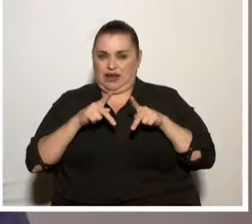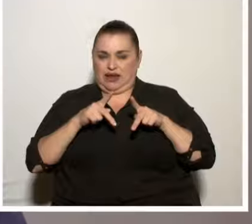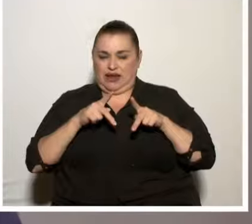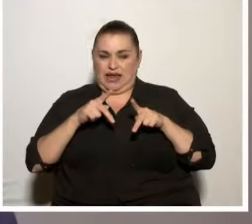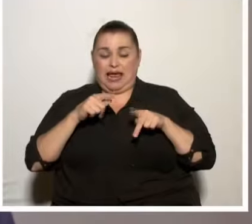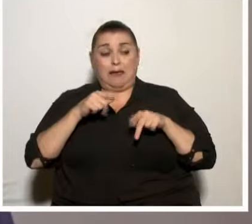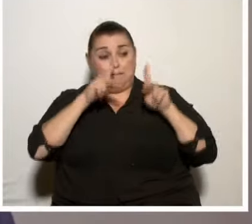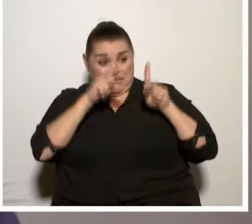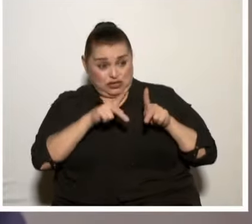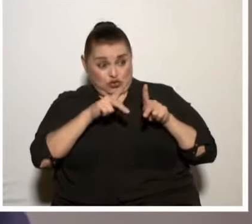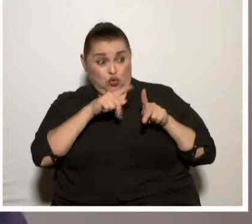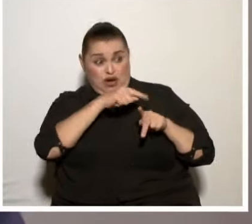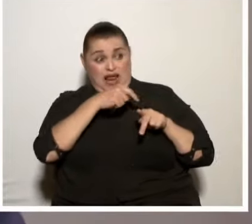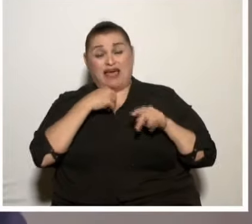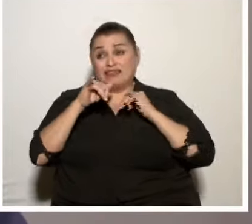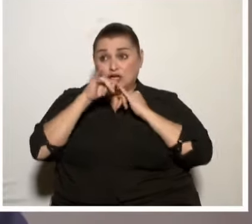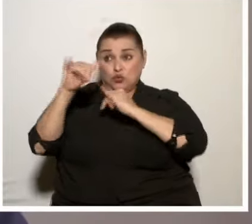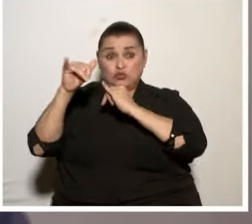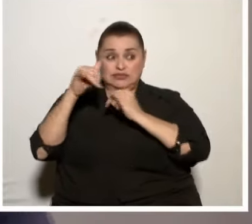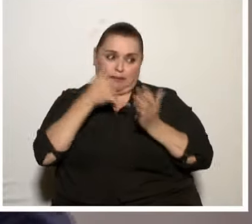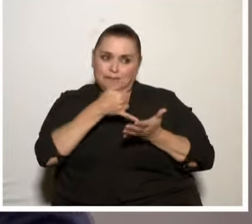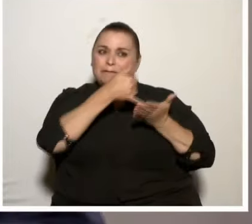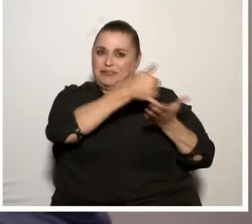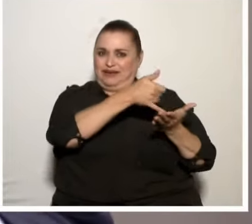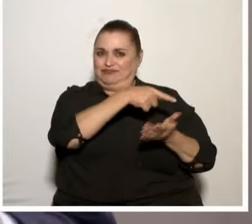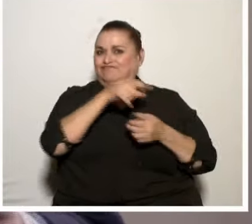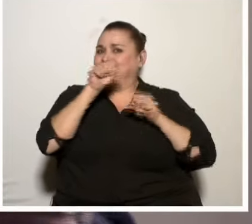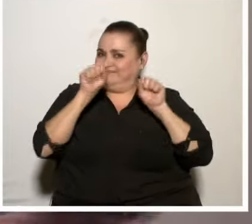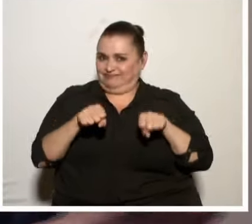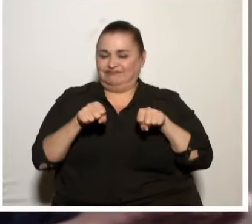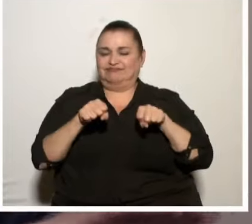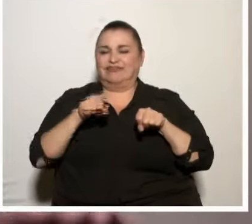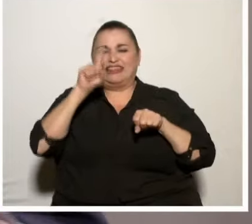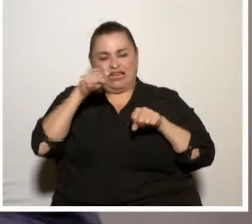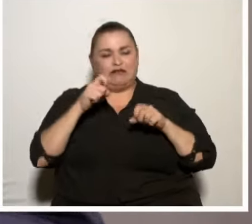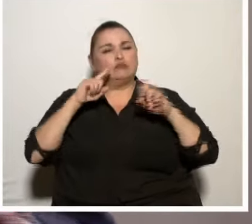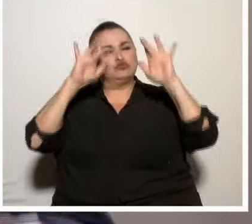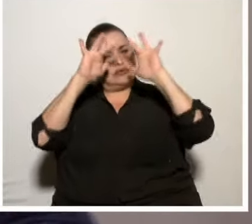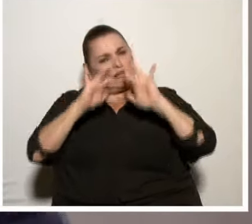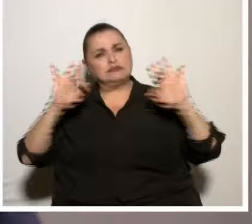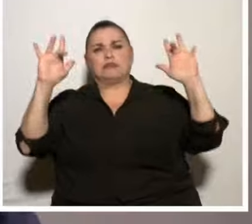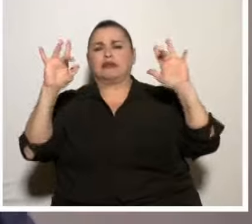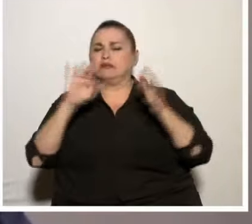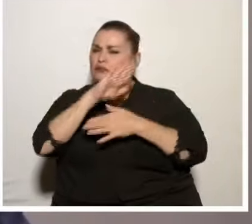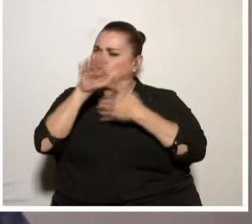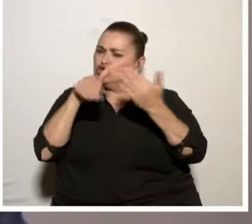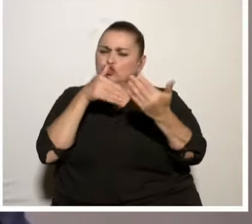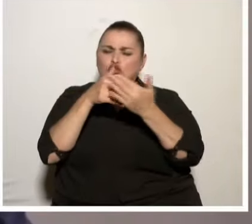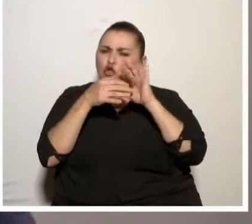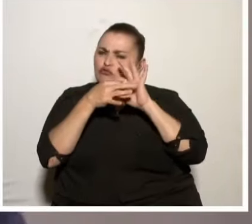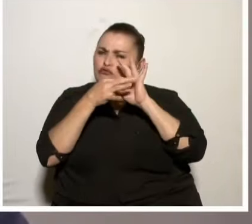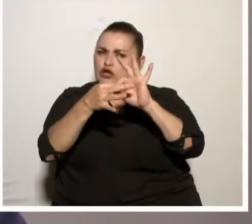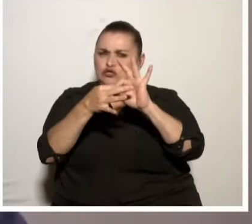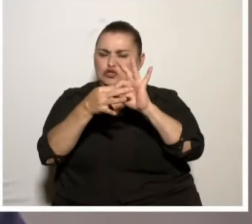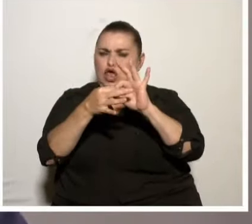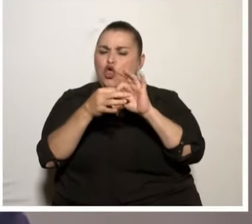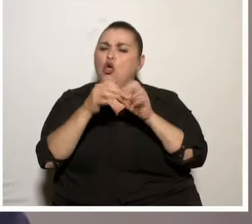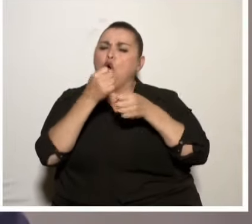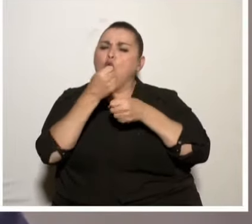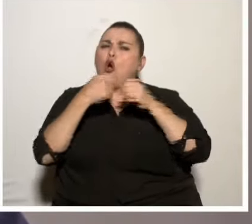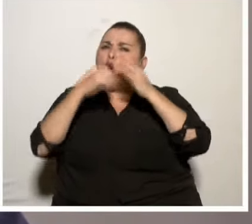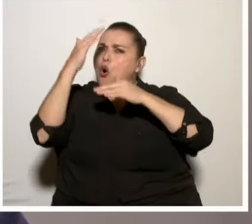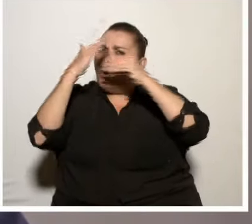este tipo de denuncias. Tres, tenemos que transparentar todo lo que tiene que ver con compras